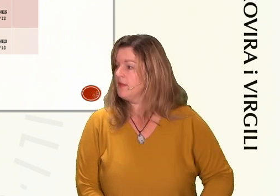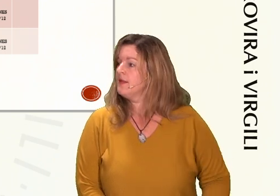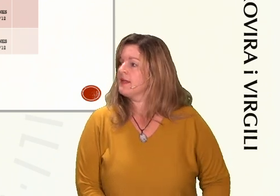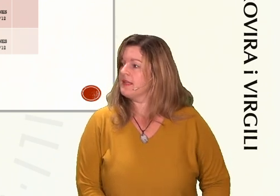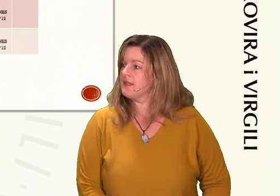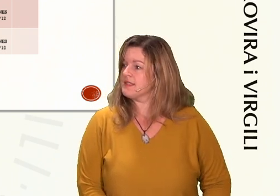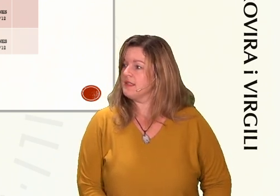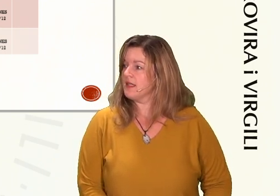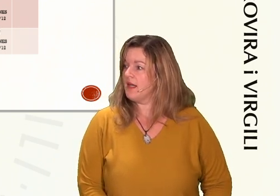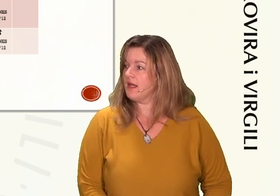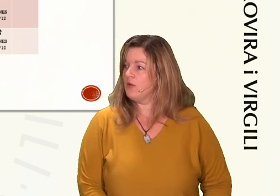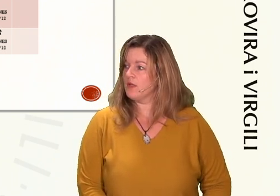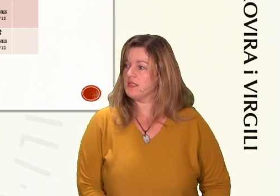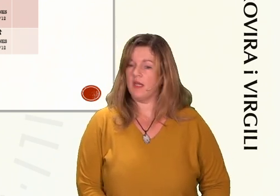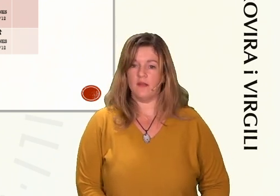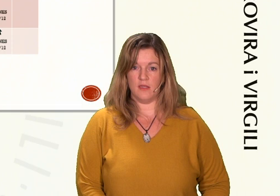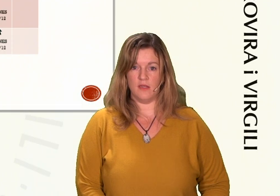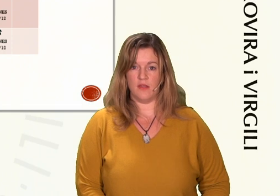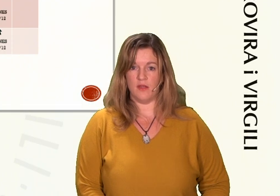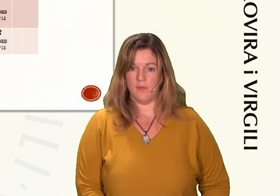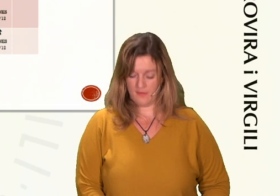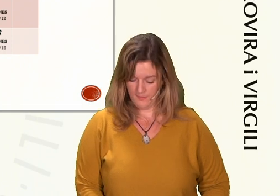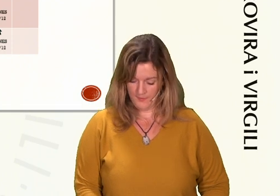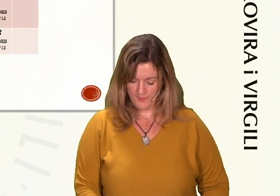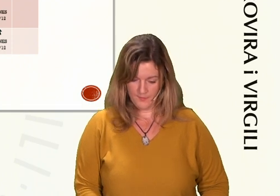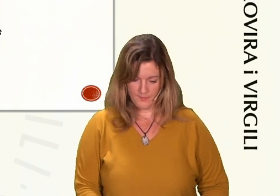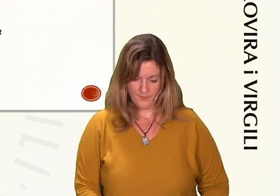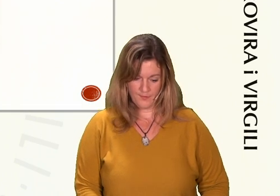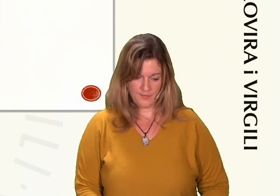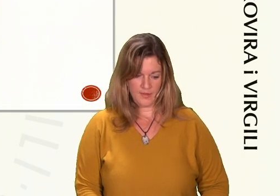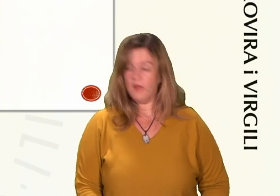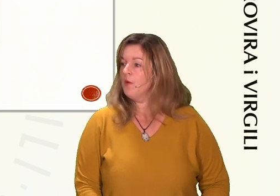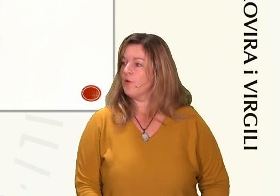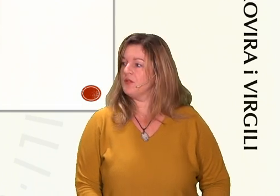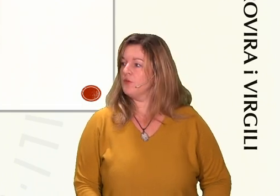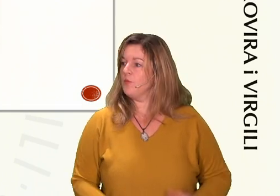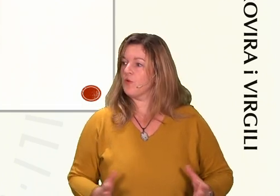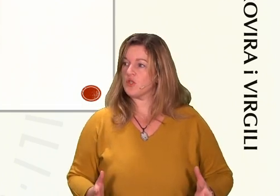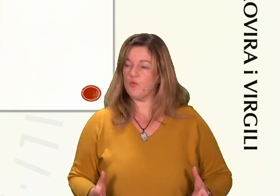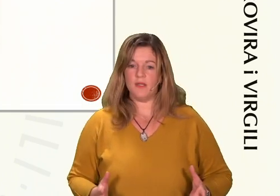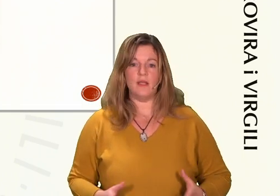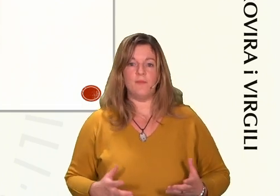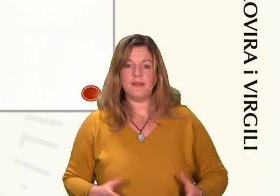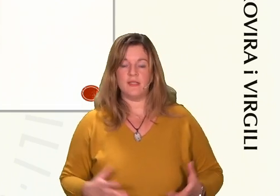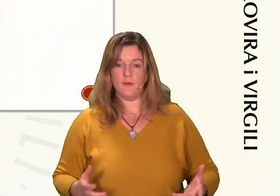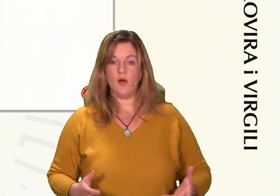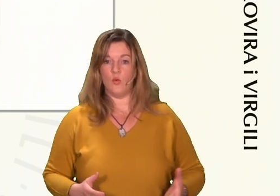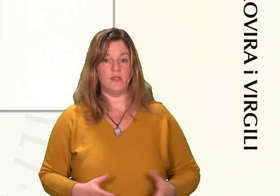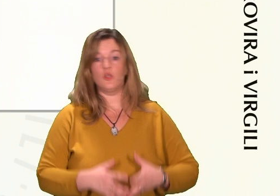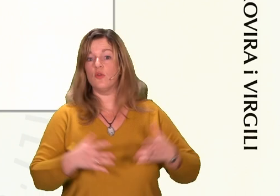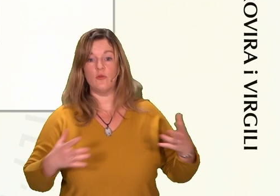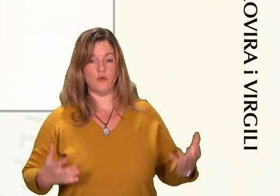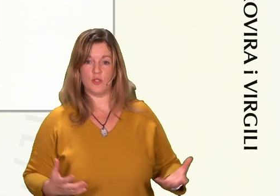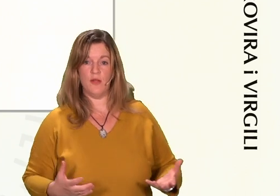concretamente, que tendréis que entregar el lunes día 10 de diciembre. Por lo tanto, a modo resumen, el plan de trabajo